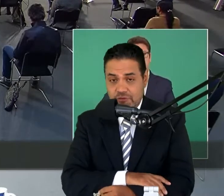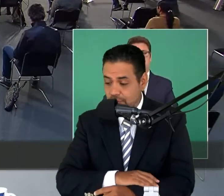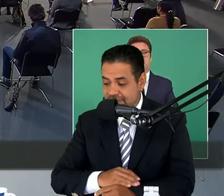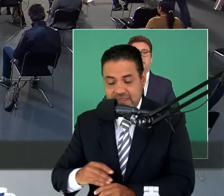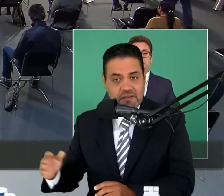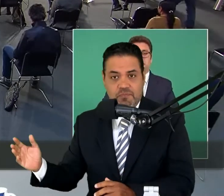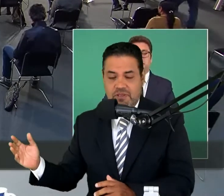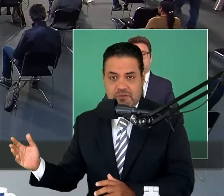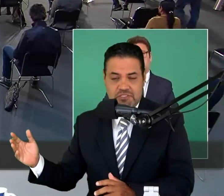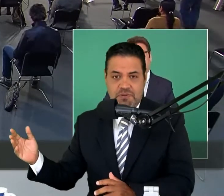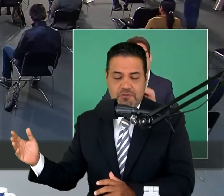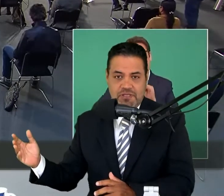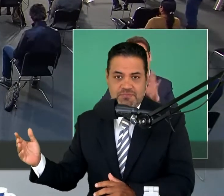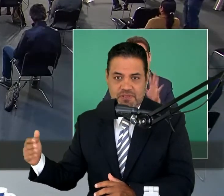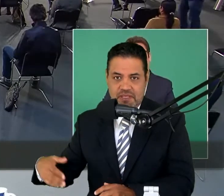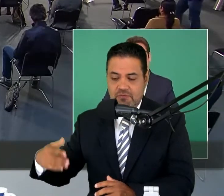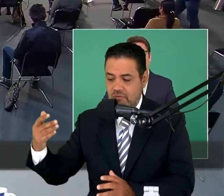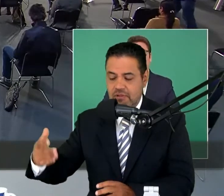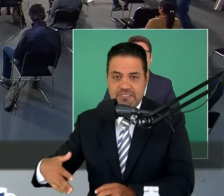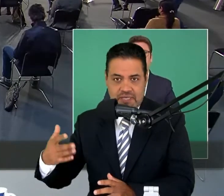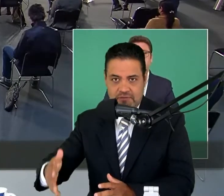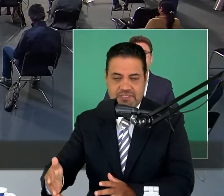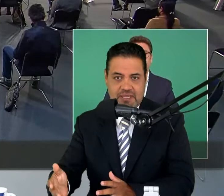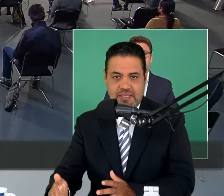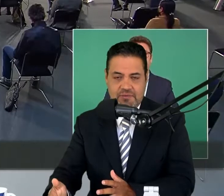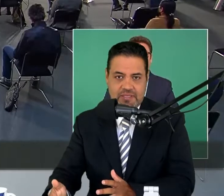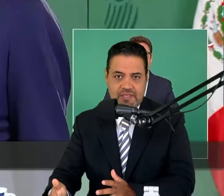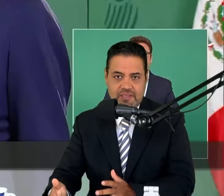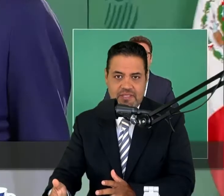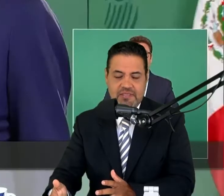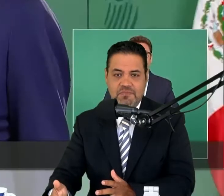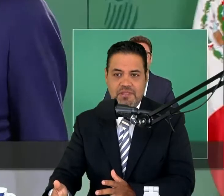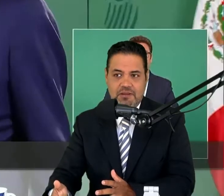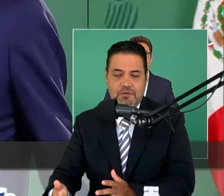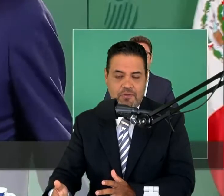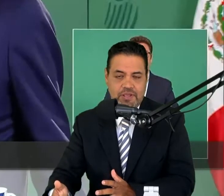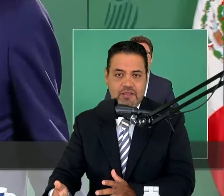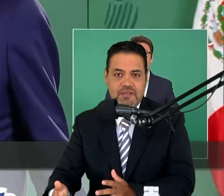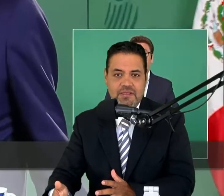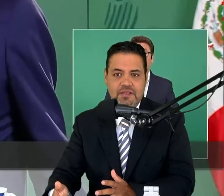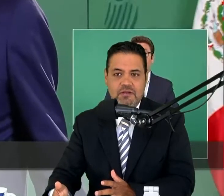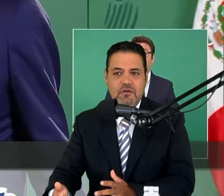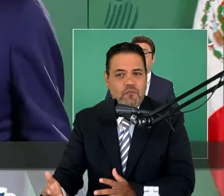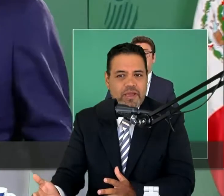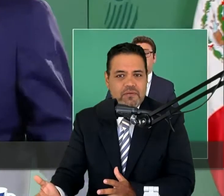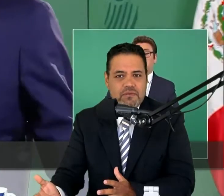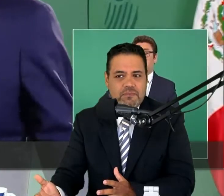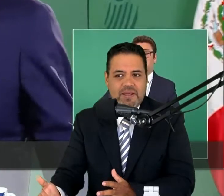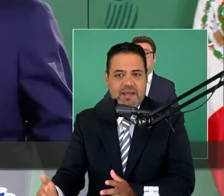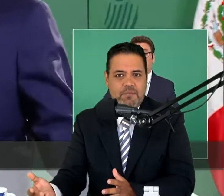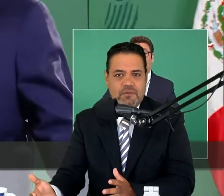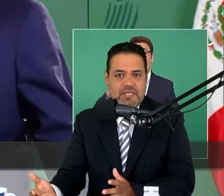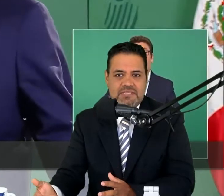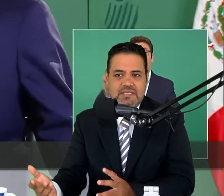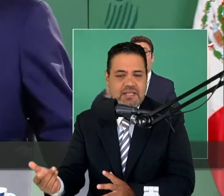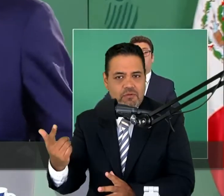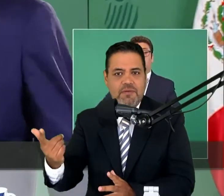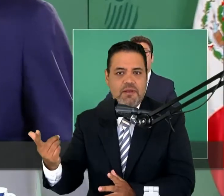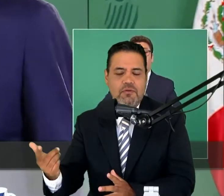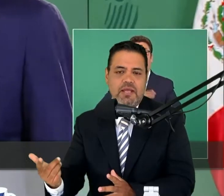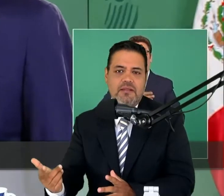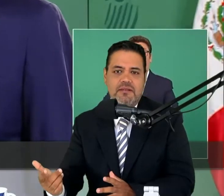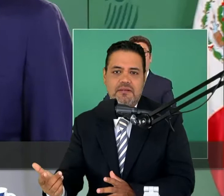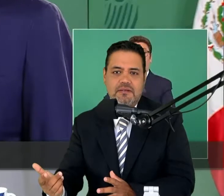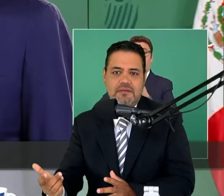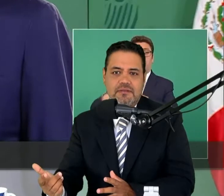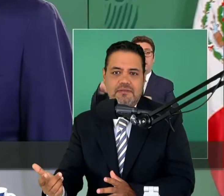que todo ese tiempo en que los españoles vinieron conquistaron y se quedaron aquí en el tiempo de la colonia no fueron para aportar siquiera una